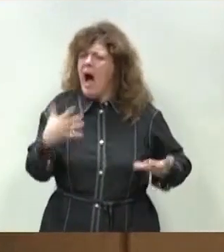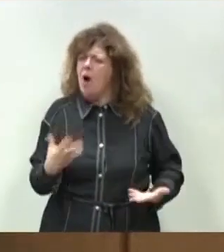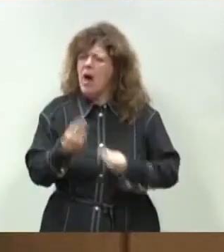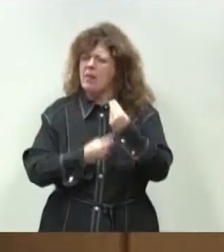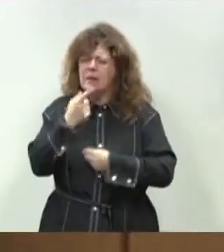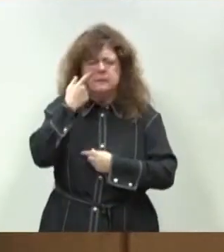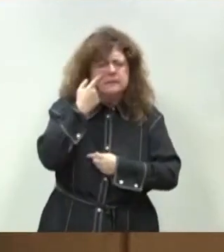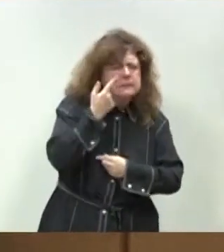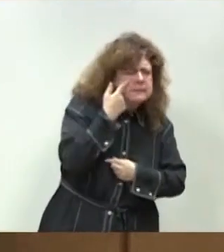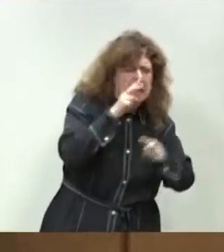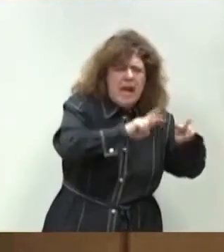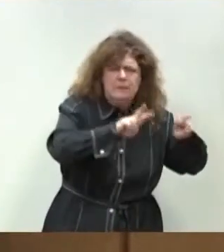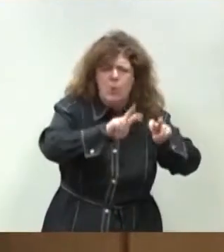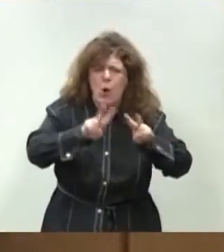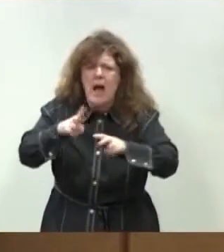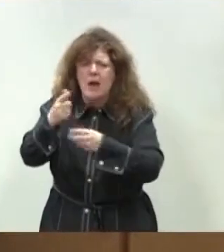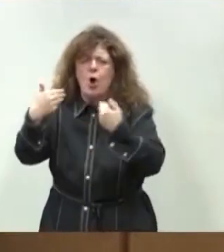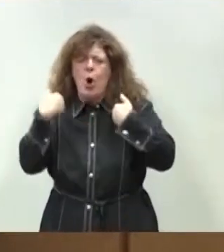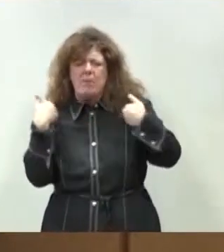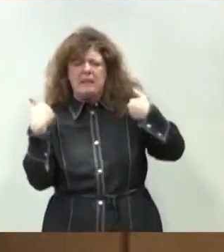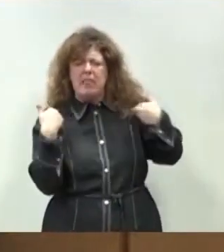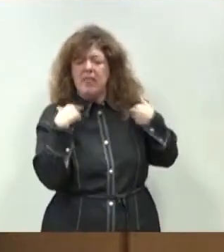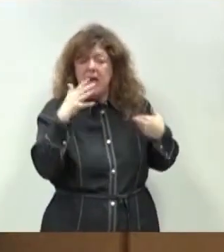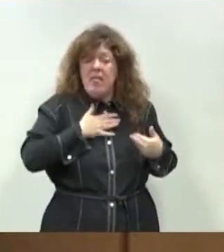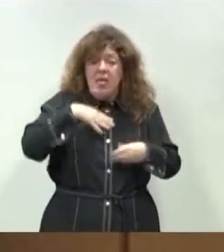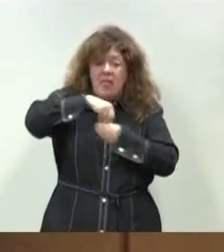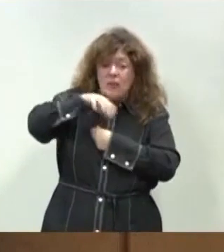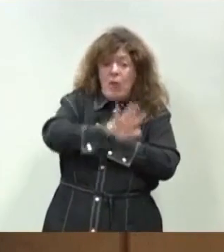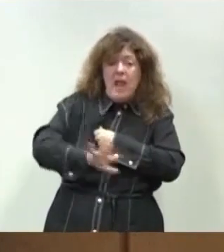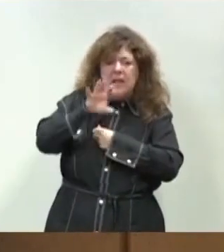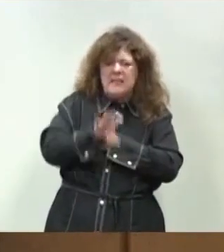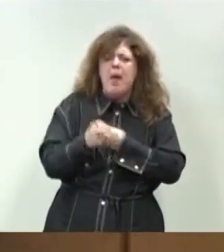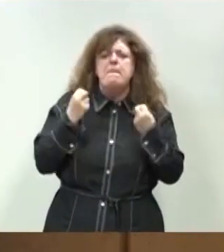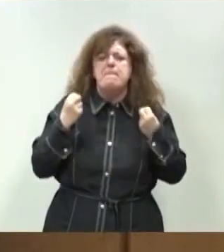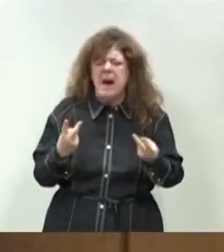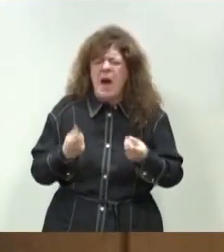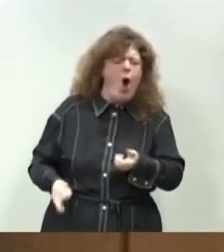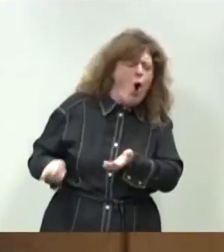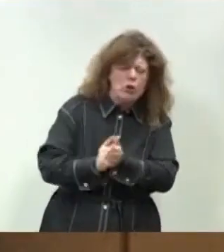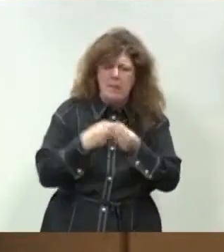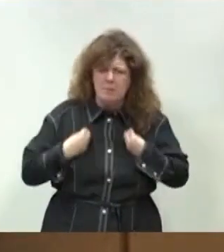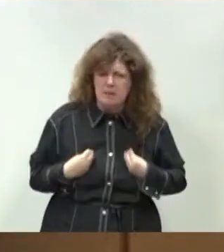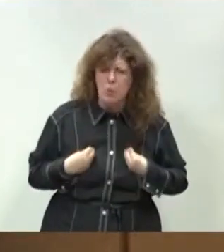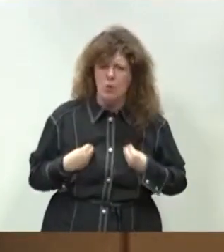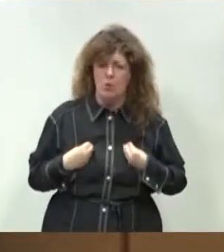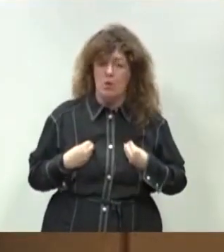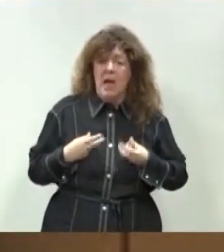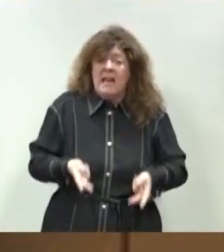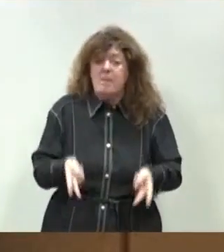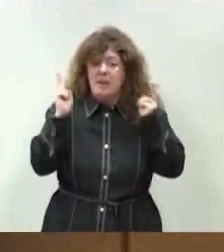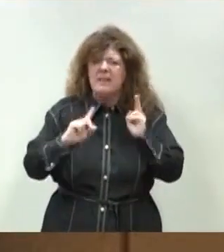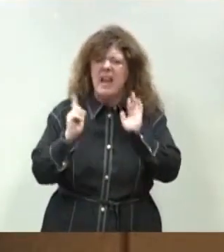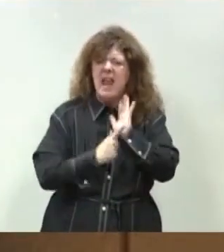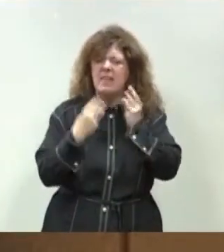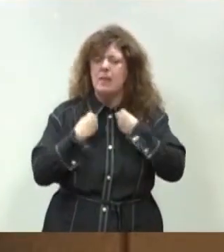es explorar toda la responsabilidad, toda la competencia que tenemos del Estado, precisamente para que no vuelva a ocurrir lo que ya ocurrió, que es lo que permite la ley de